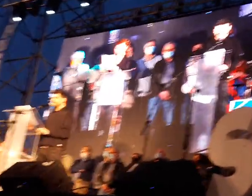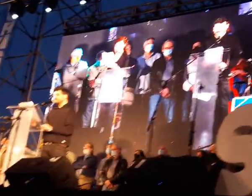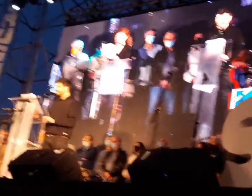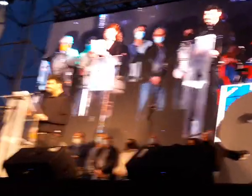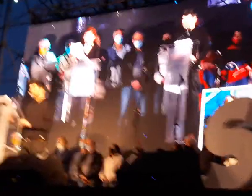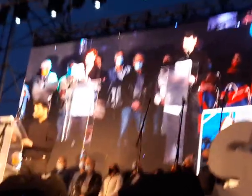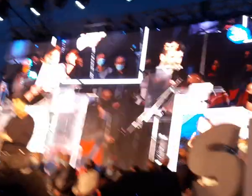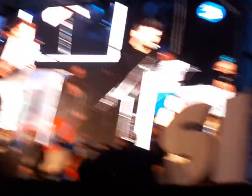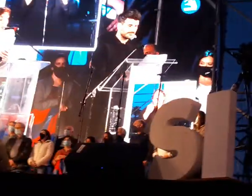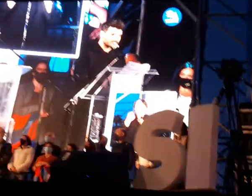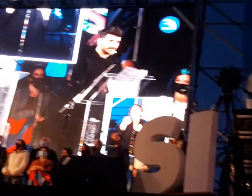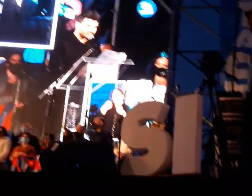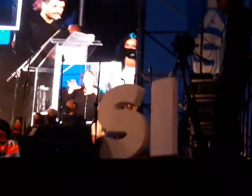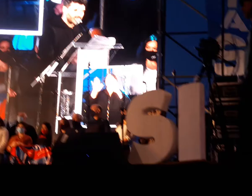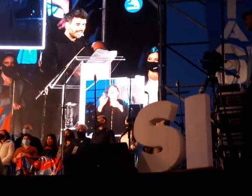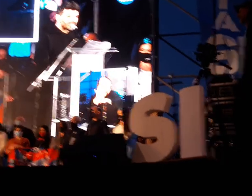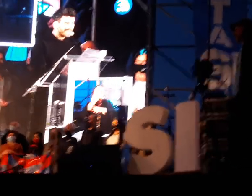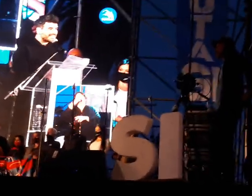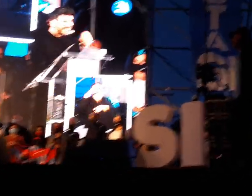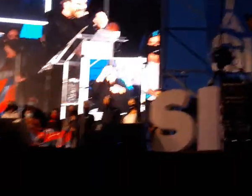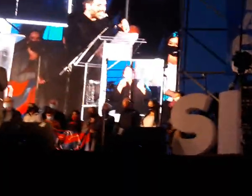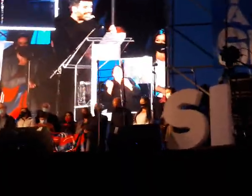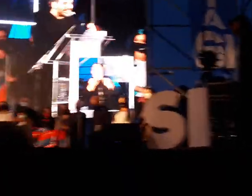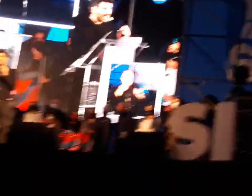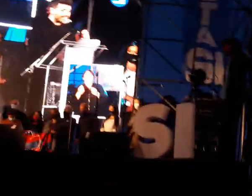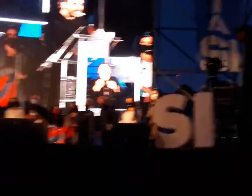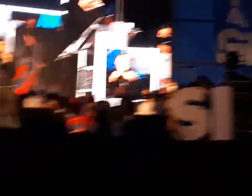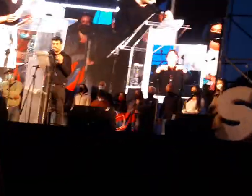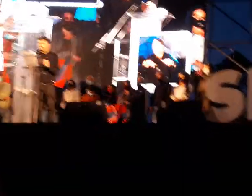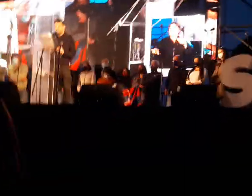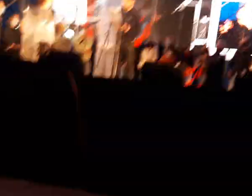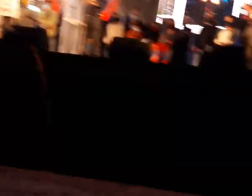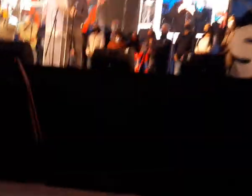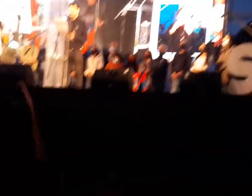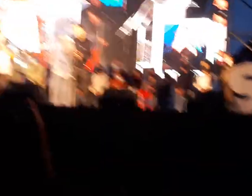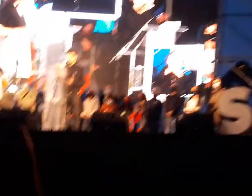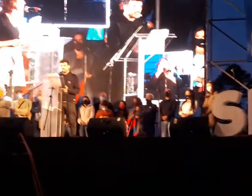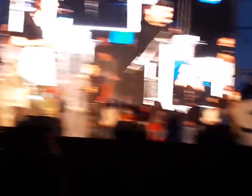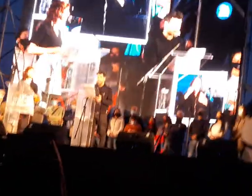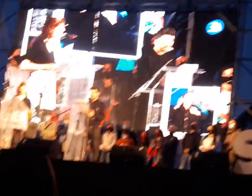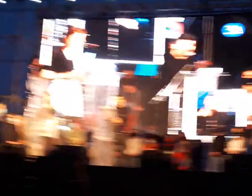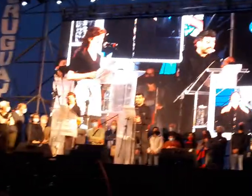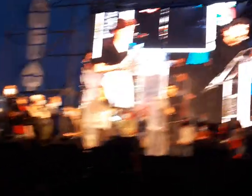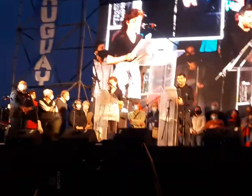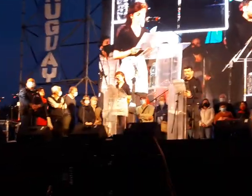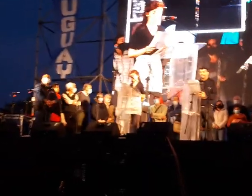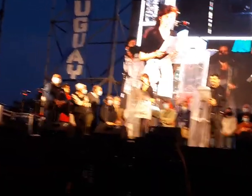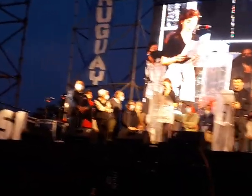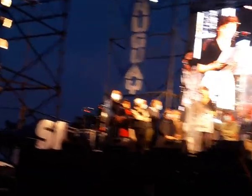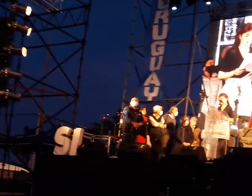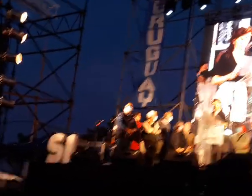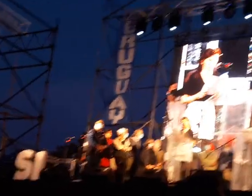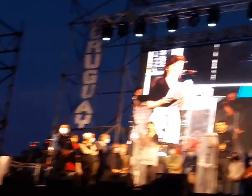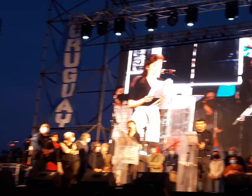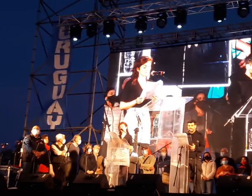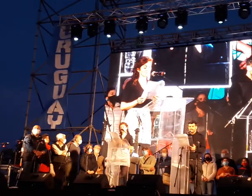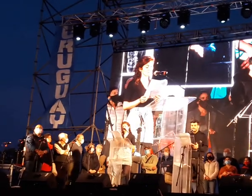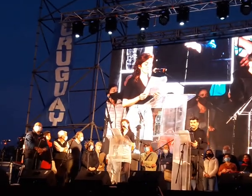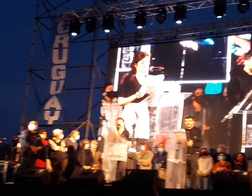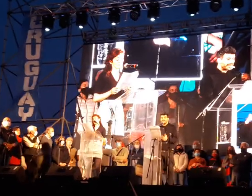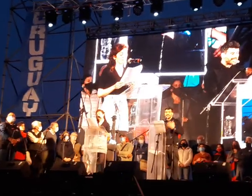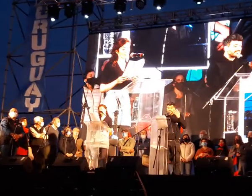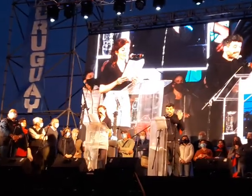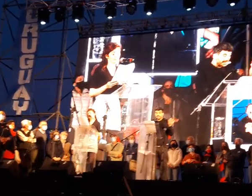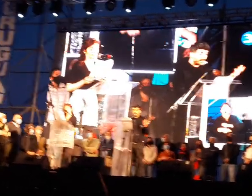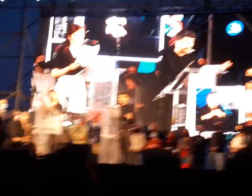para permitir que se trate como una mercancía. Esta ley le quita autonomía a la educación, modificando normas de más de 100 años de vigencia,